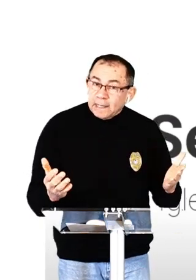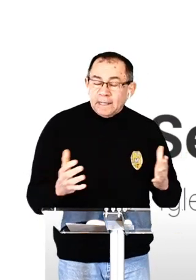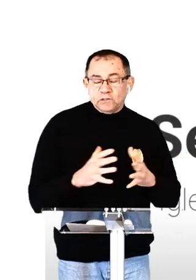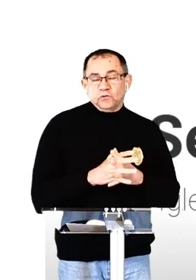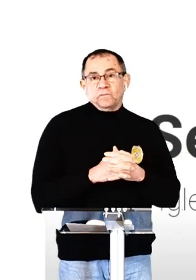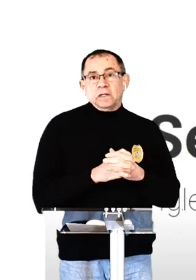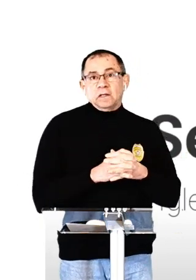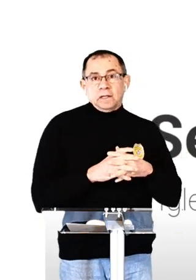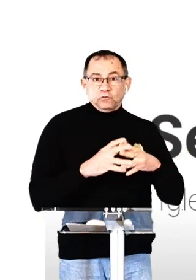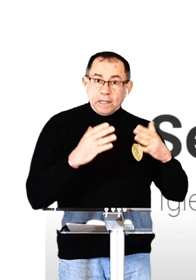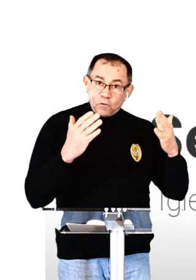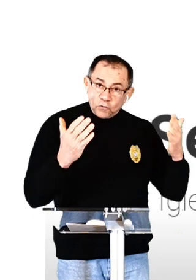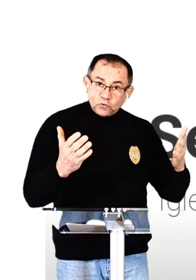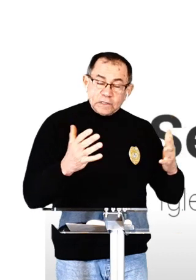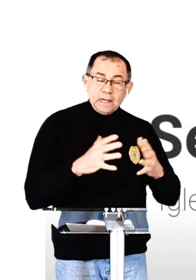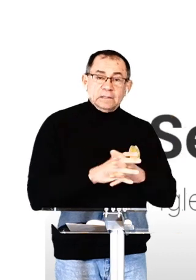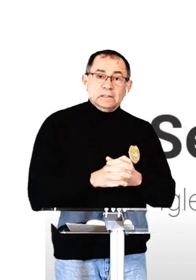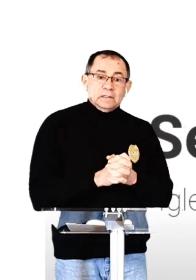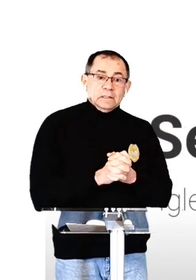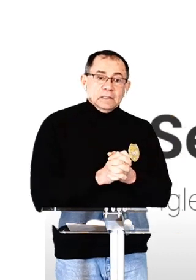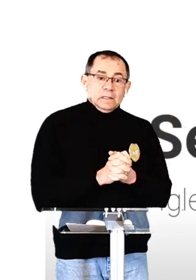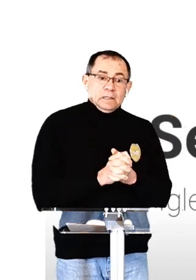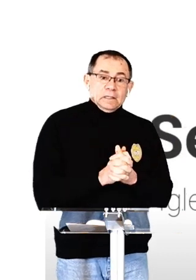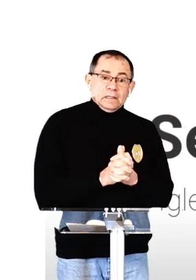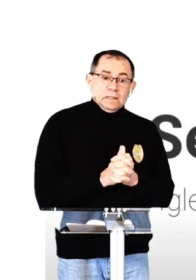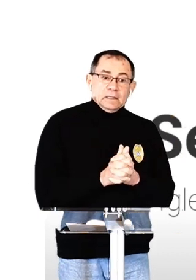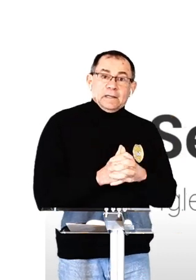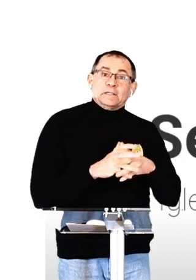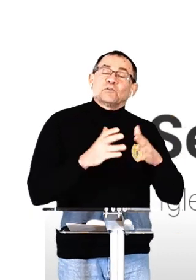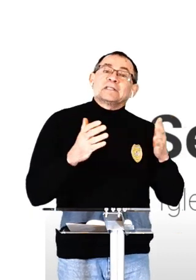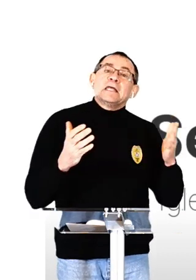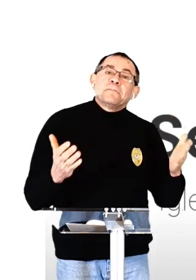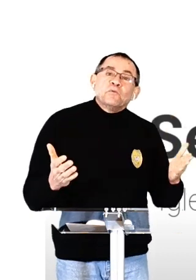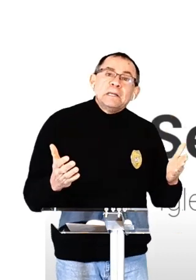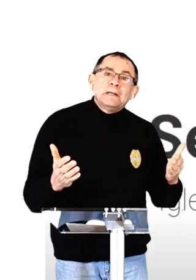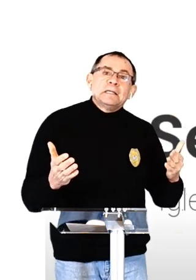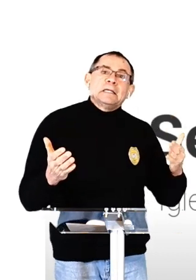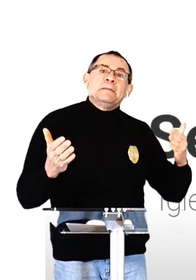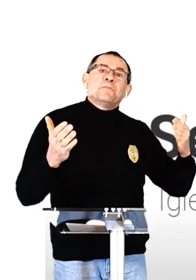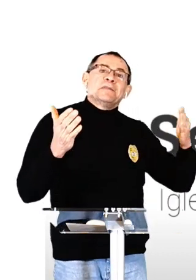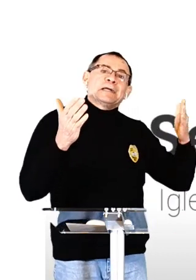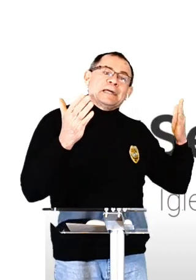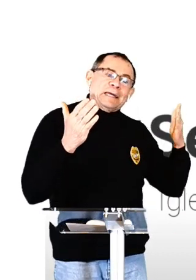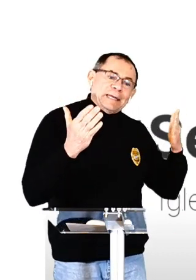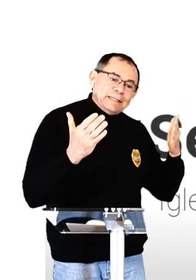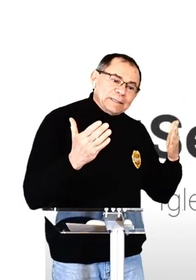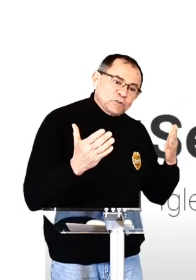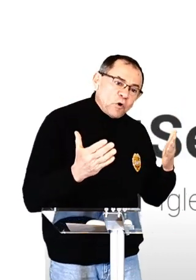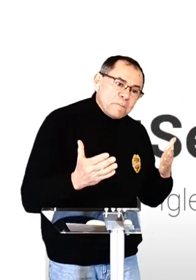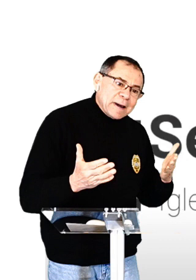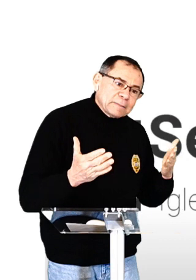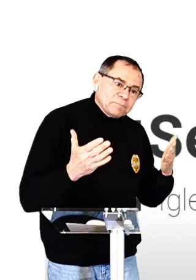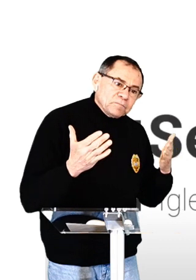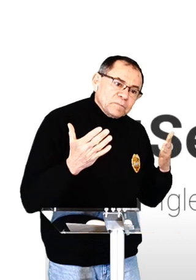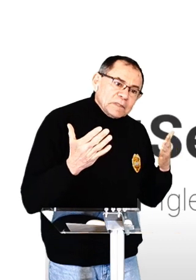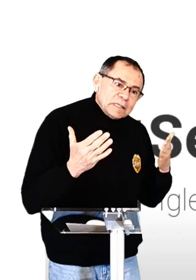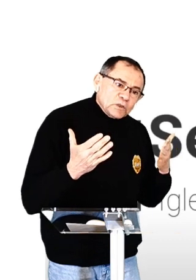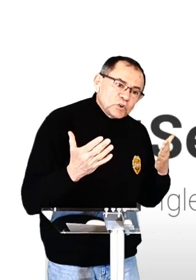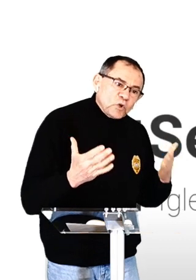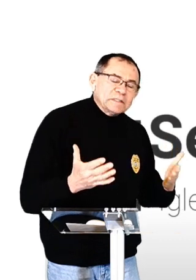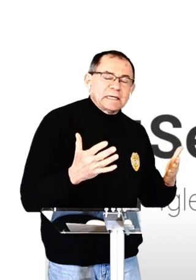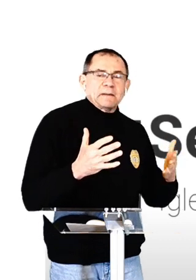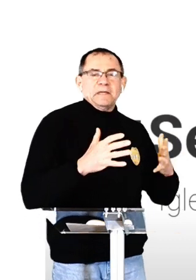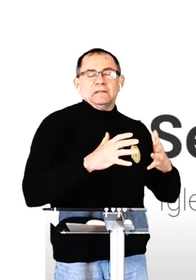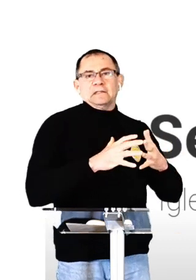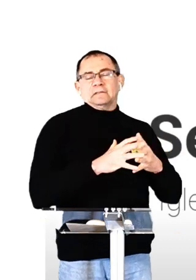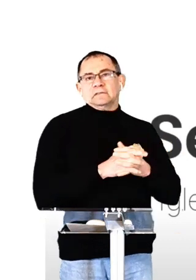busca eso, que ustedes conozcan que esto está disponible y puedan tomar